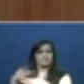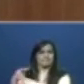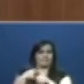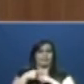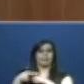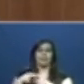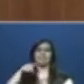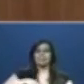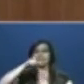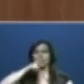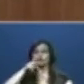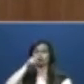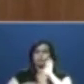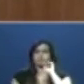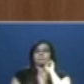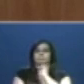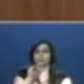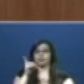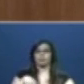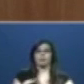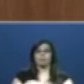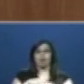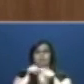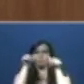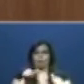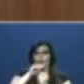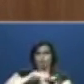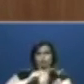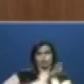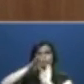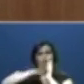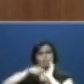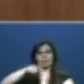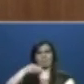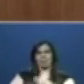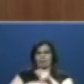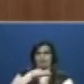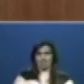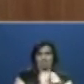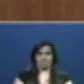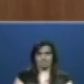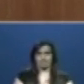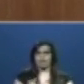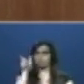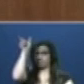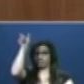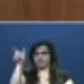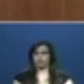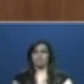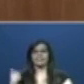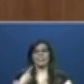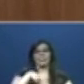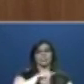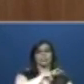este año con una norma que regulará el modelo de contratos programa educativos en Castilla y león una figura que ya se aplica en 137